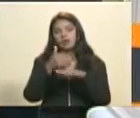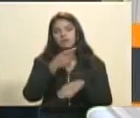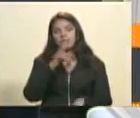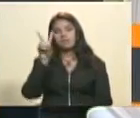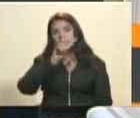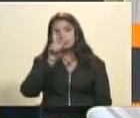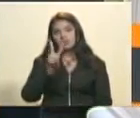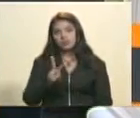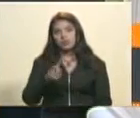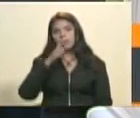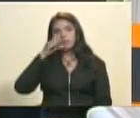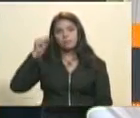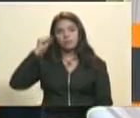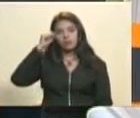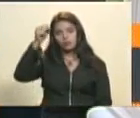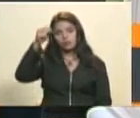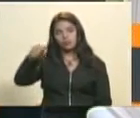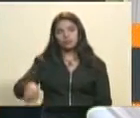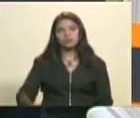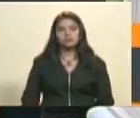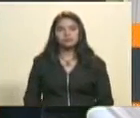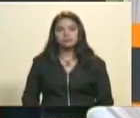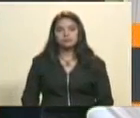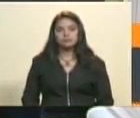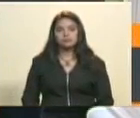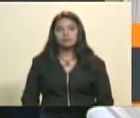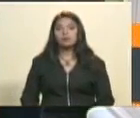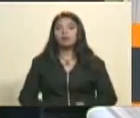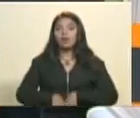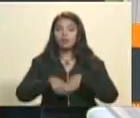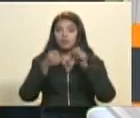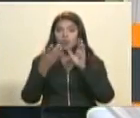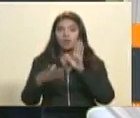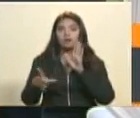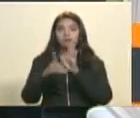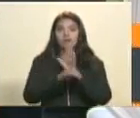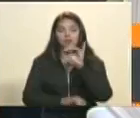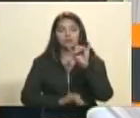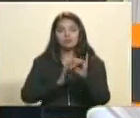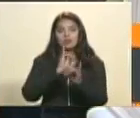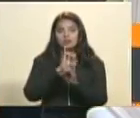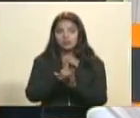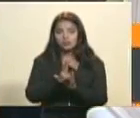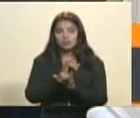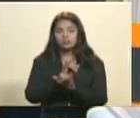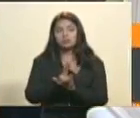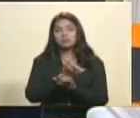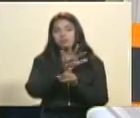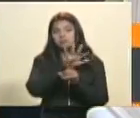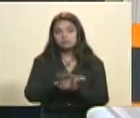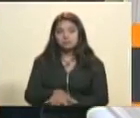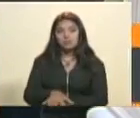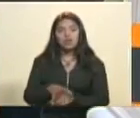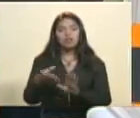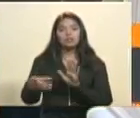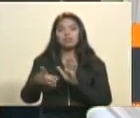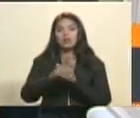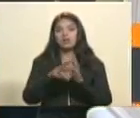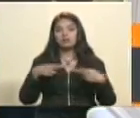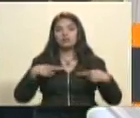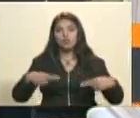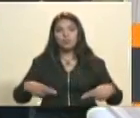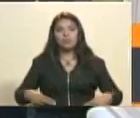venezolano, Nicolás Maduro Moros, que violan el derecho internacional y cercenan sus derechos